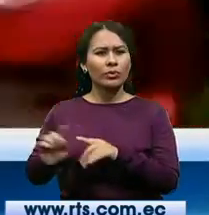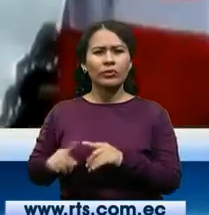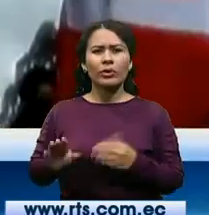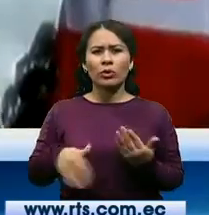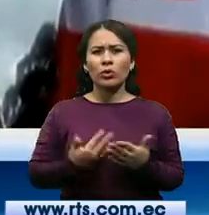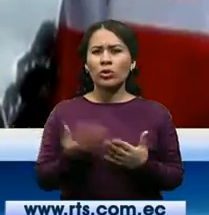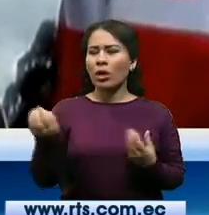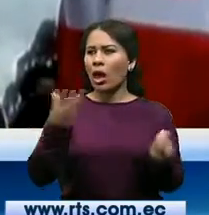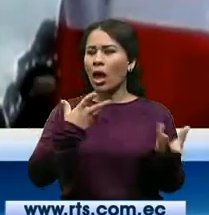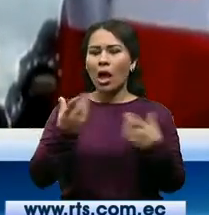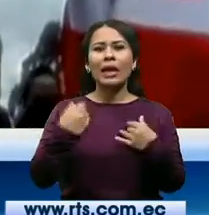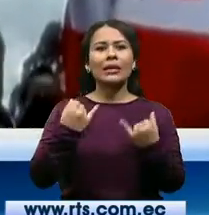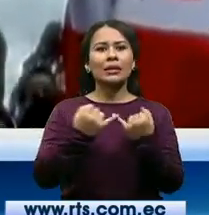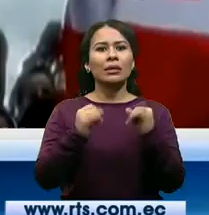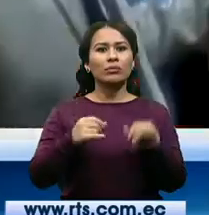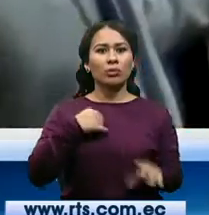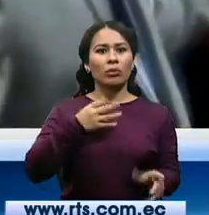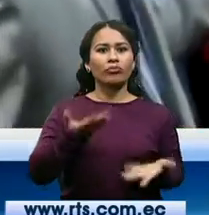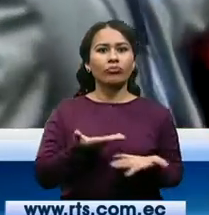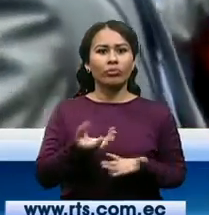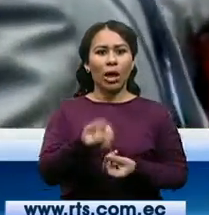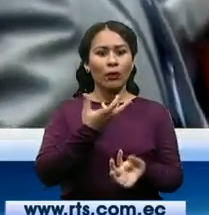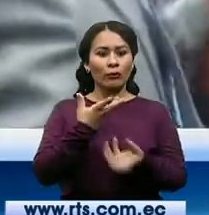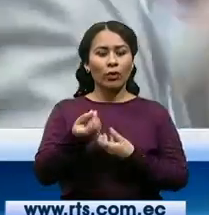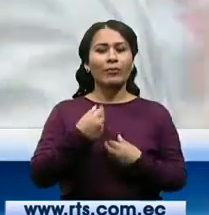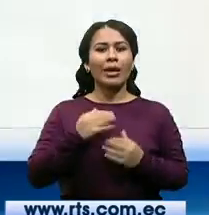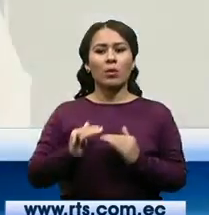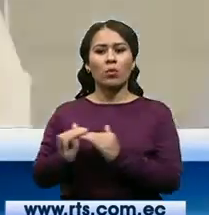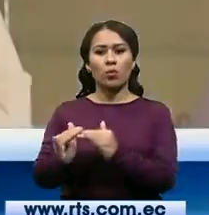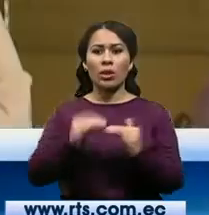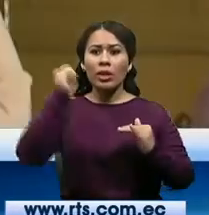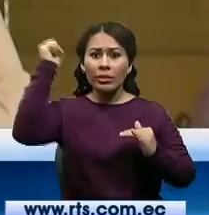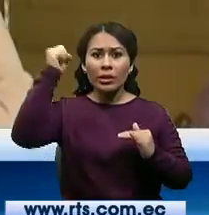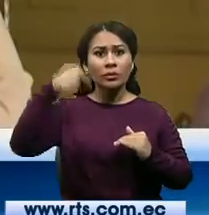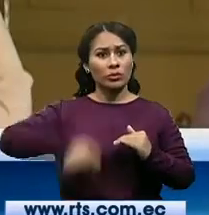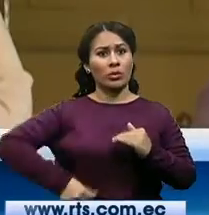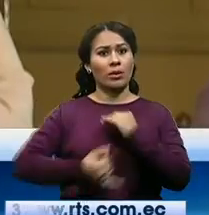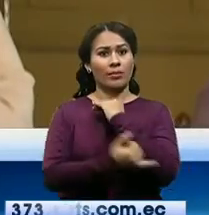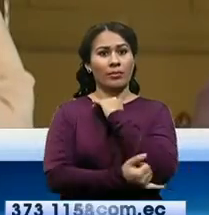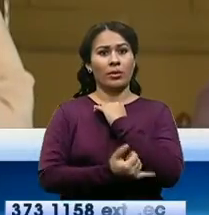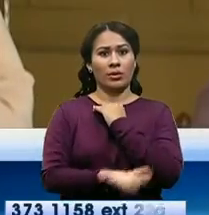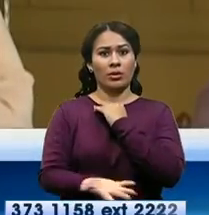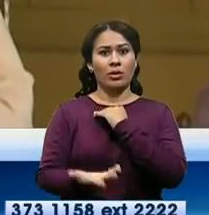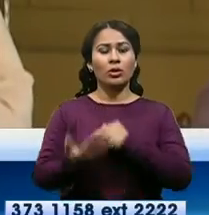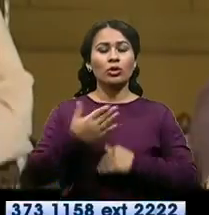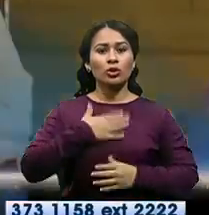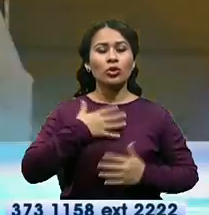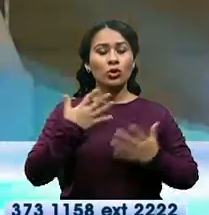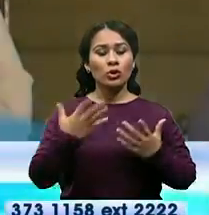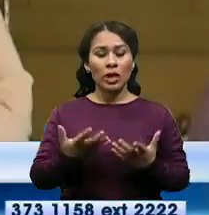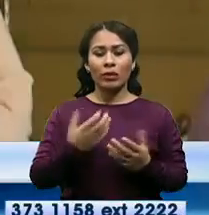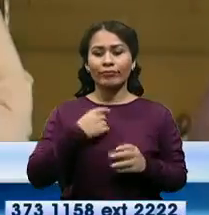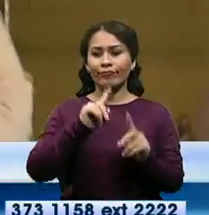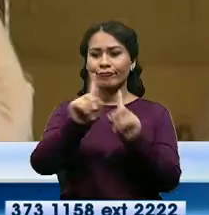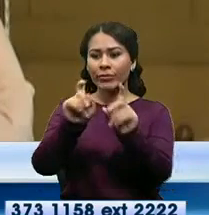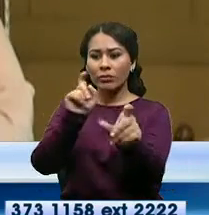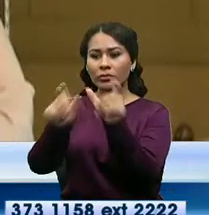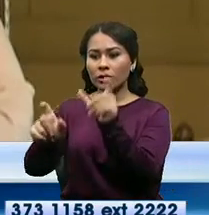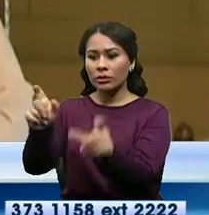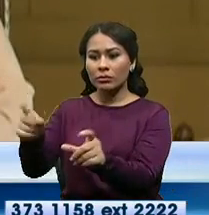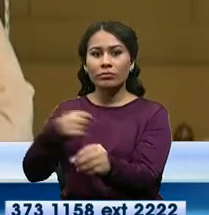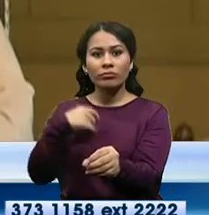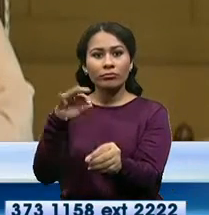de funciones es fundamental para la vida democrática de un país. Vamos a optar por la consulta popular.